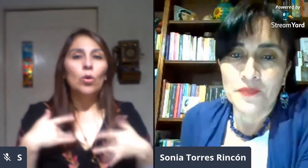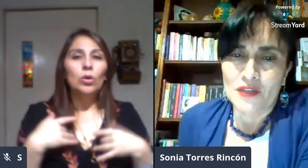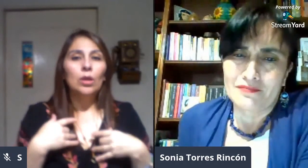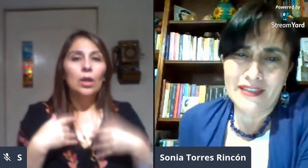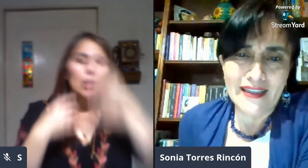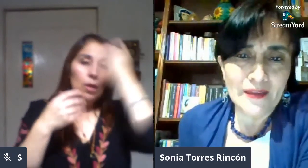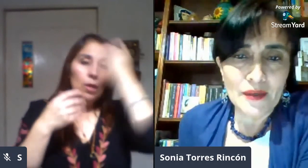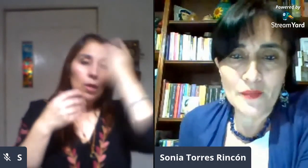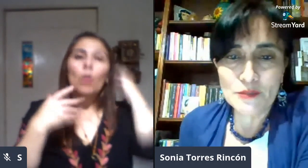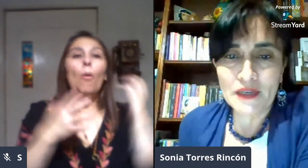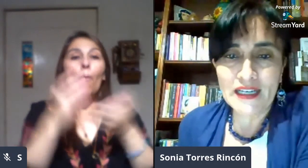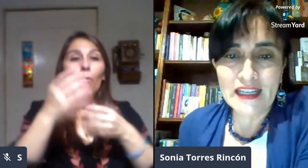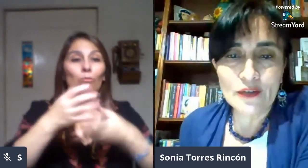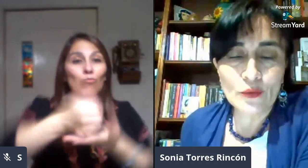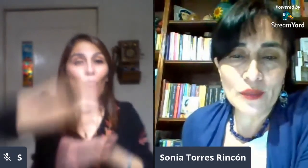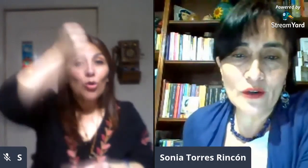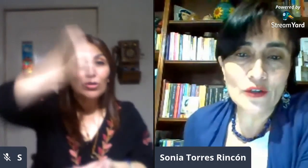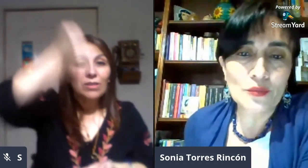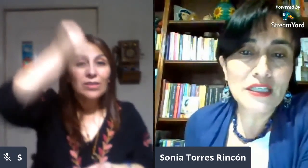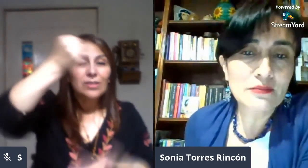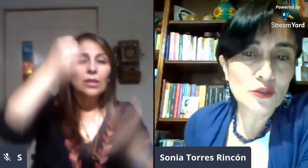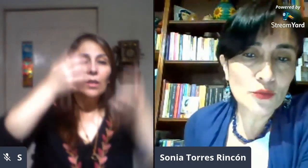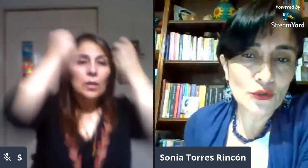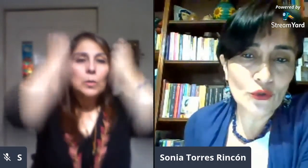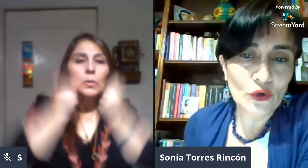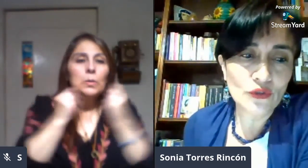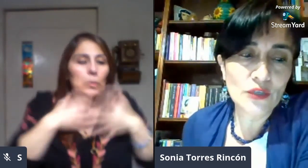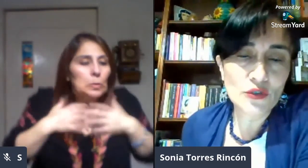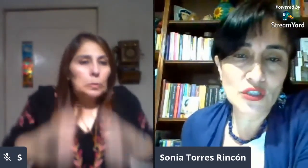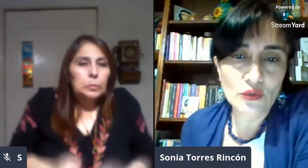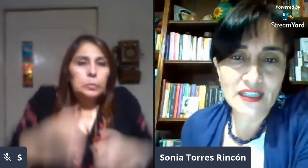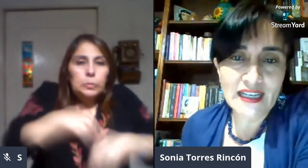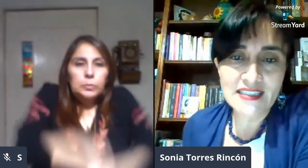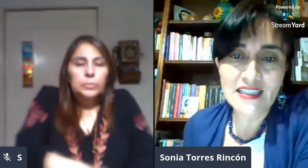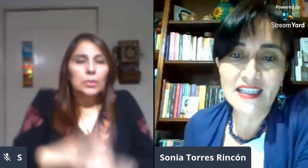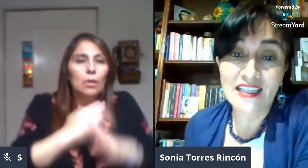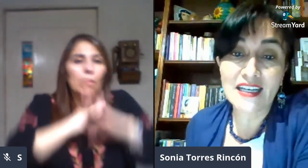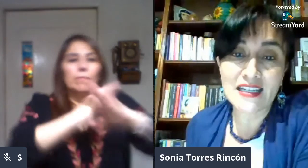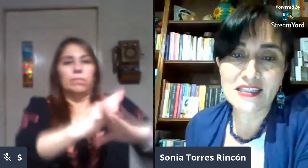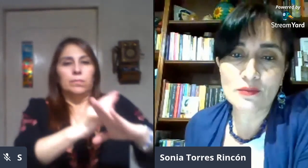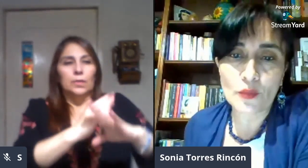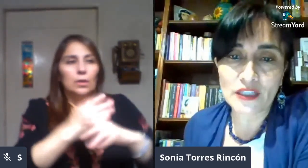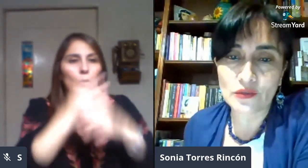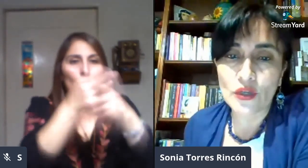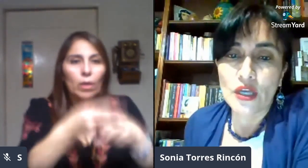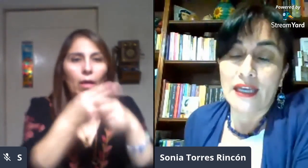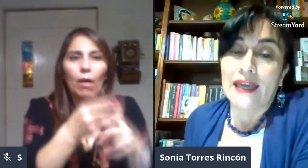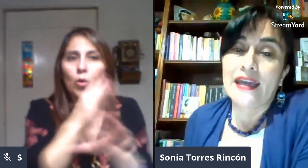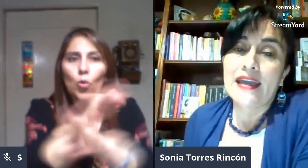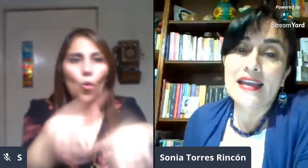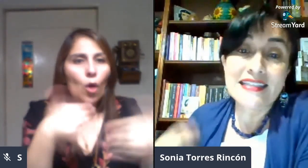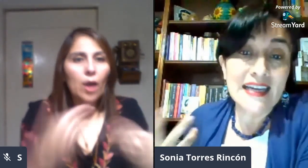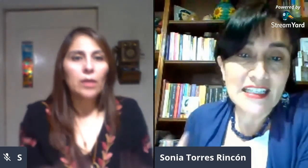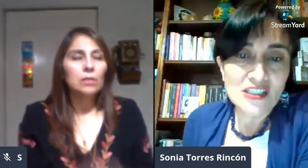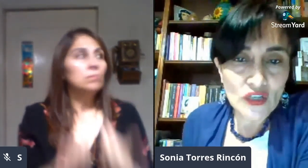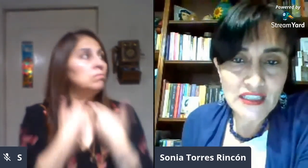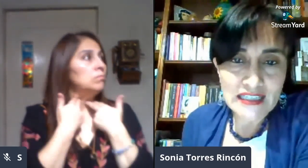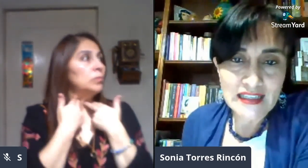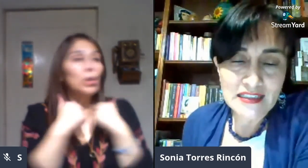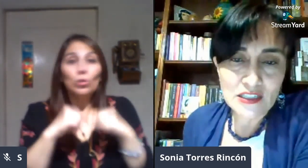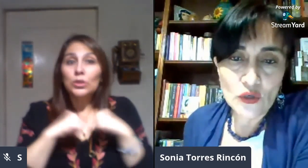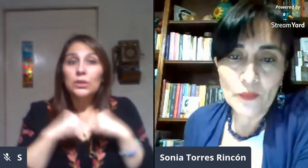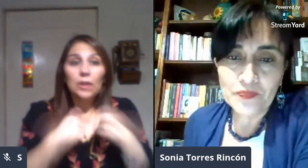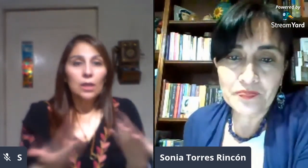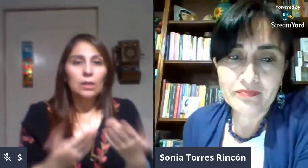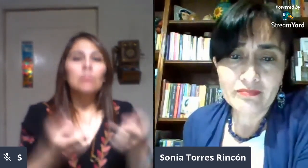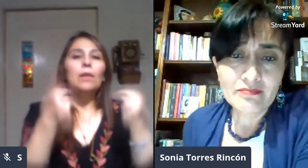plásticas que pues para nada cumple con los mínimos protocolos de bioseguridad que se requieren en este momento. Las agresiones de